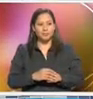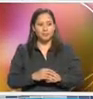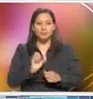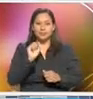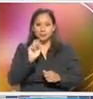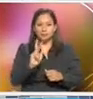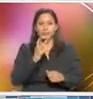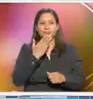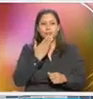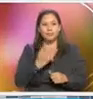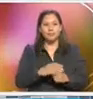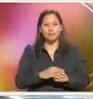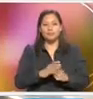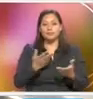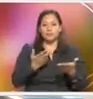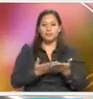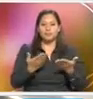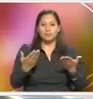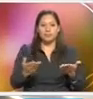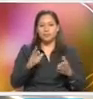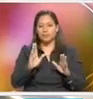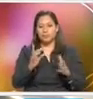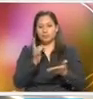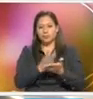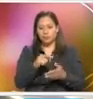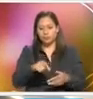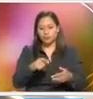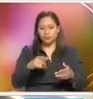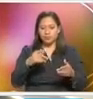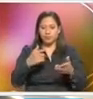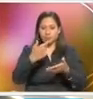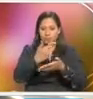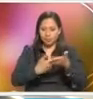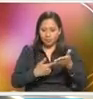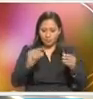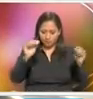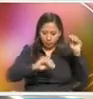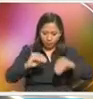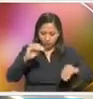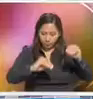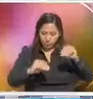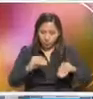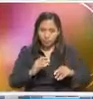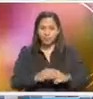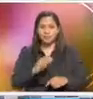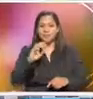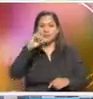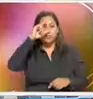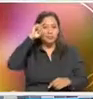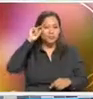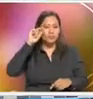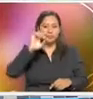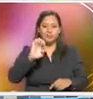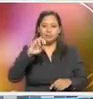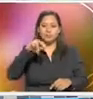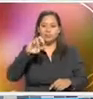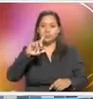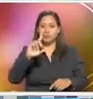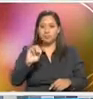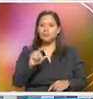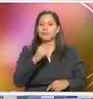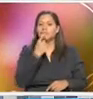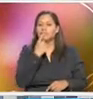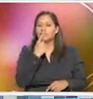Ok. Entonces, bueno, ya nada más es ir Listo. acomodando como todos los ingredientes. Ahí el eneldo le va a dar mucho sabor, tiene un sabor